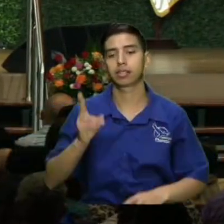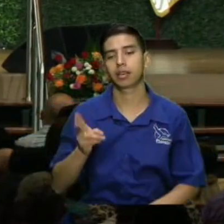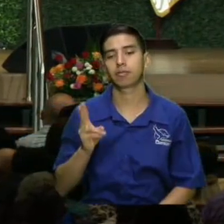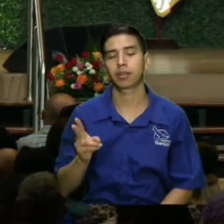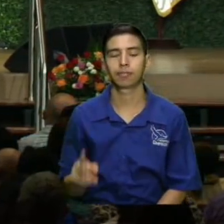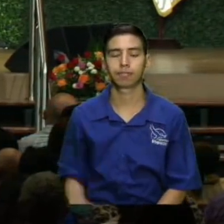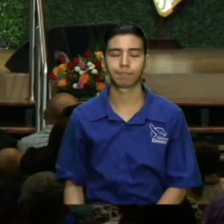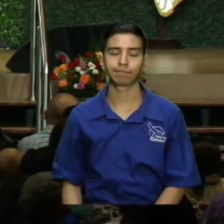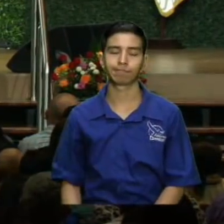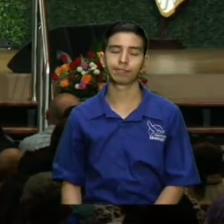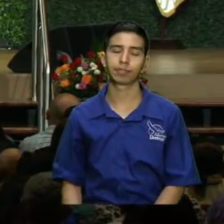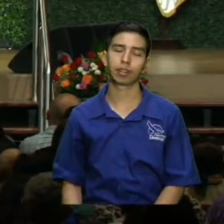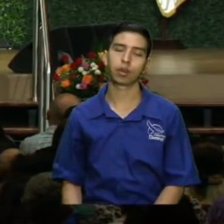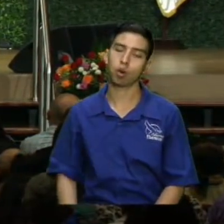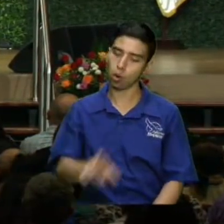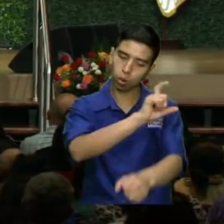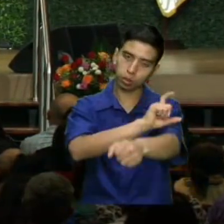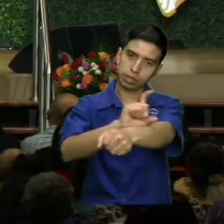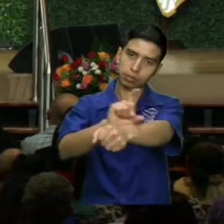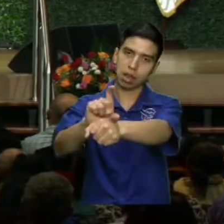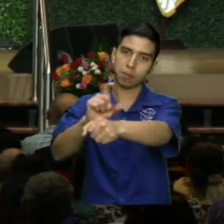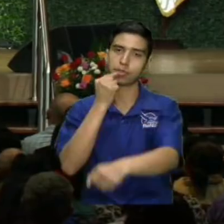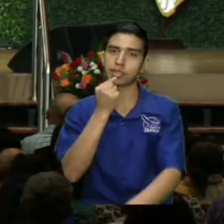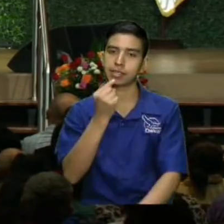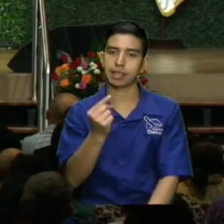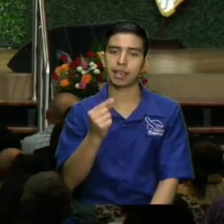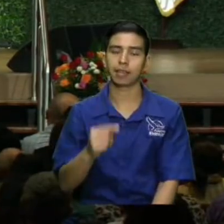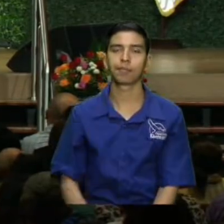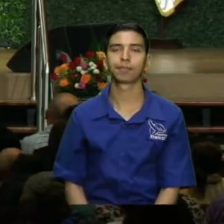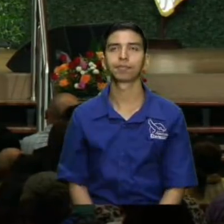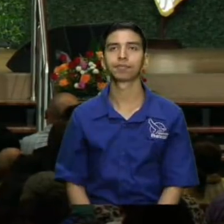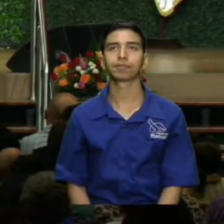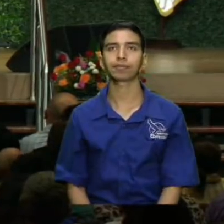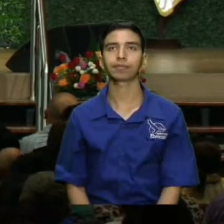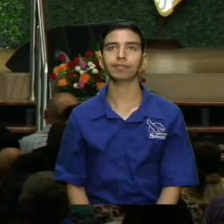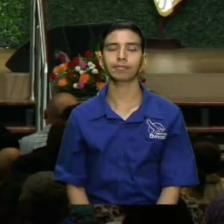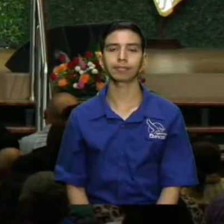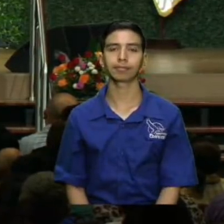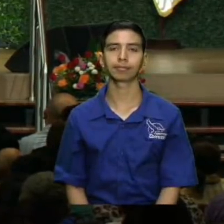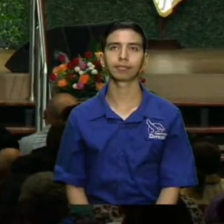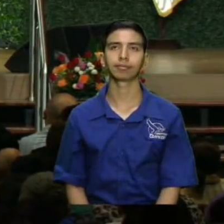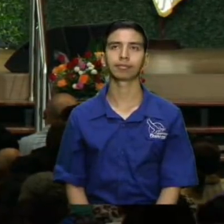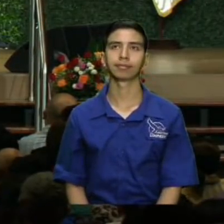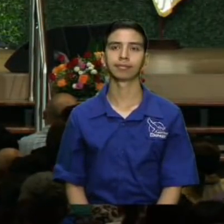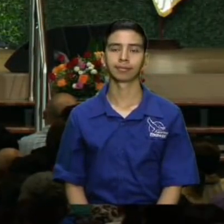Ay, seguimos. Ah, no, esto es glorioso, hermano.